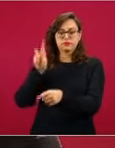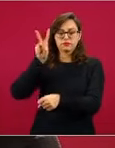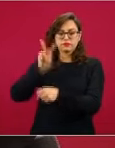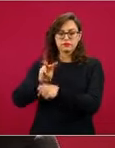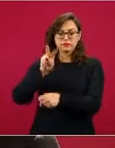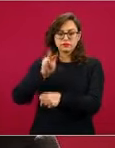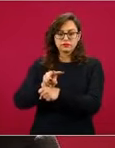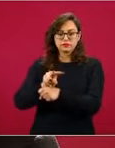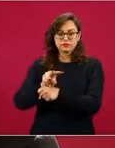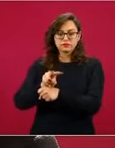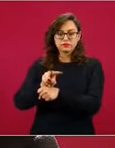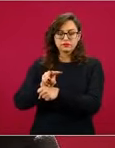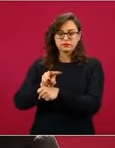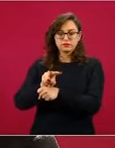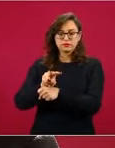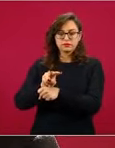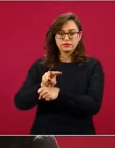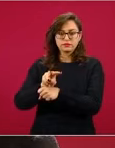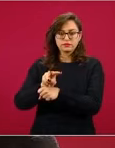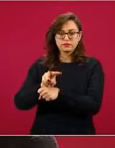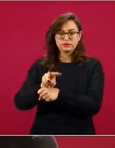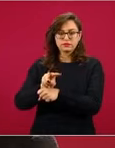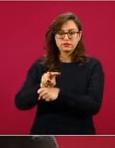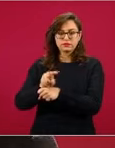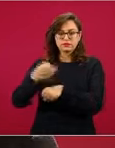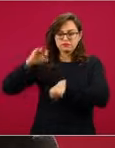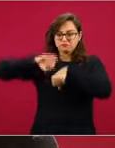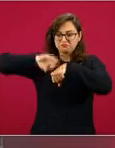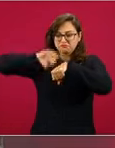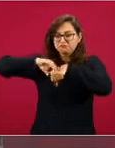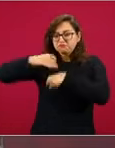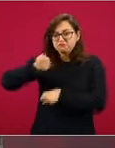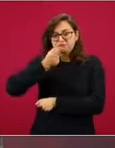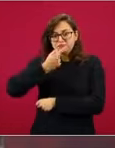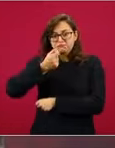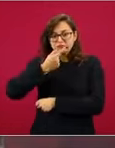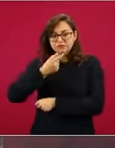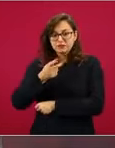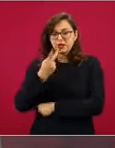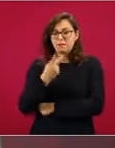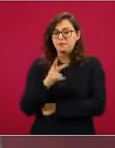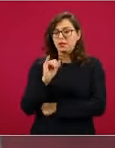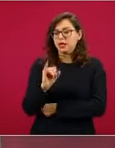inspección de farmacéuticos,